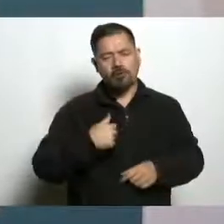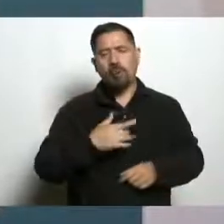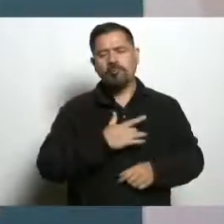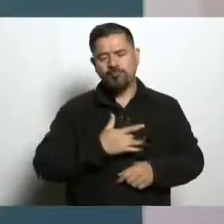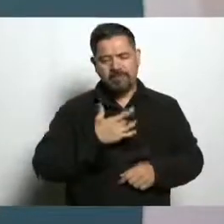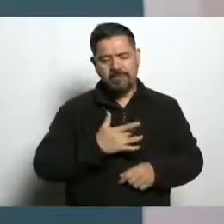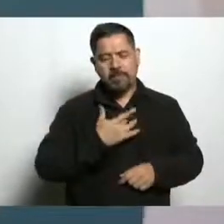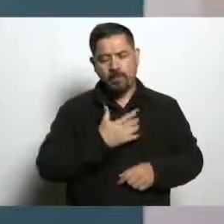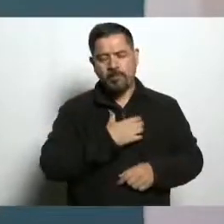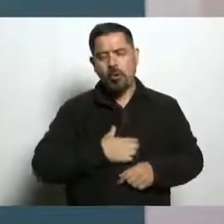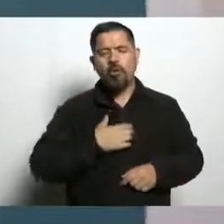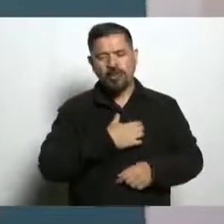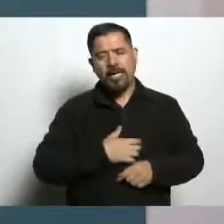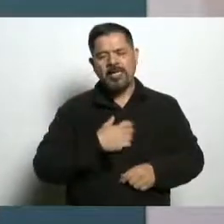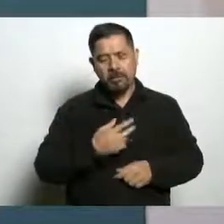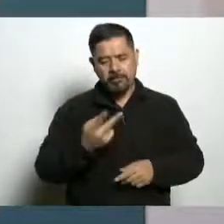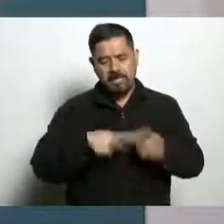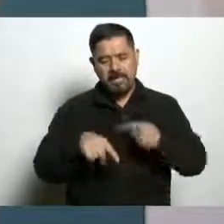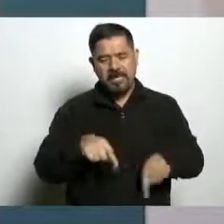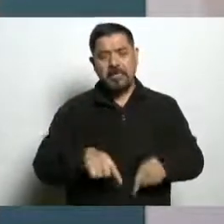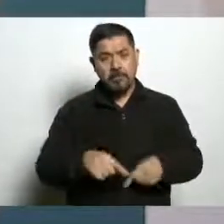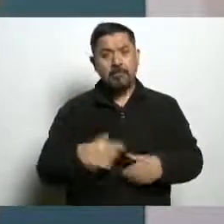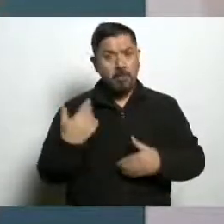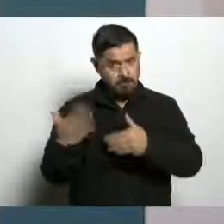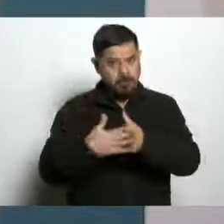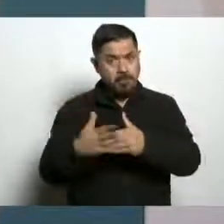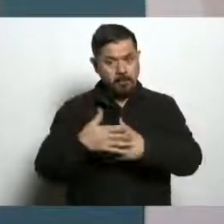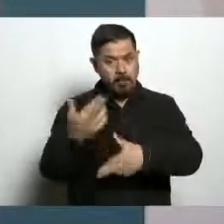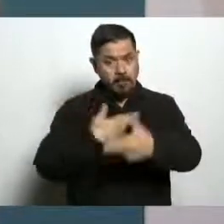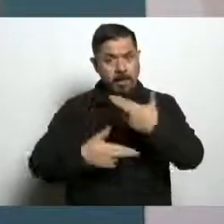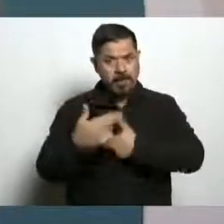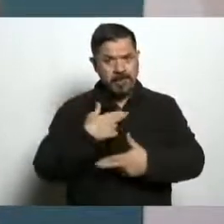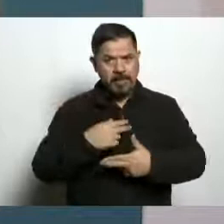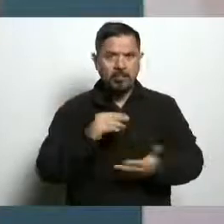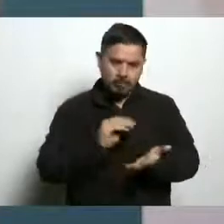vamos a regresar, vamos a estar evaluando.